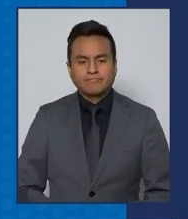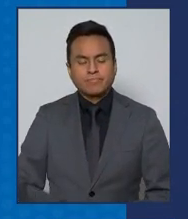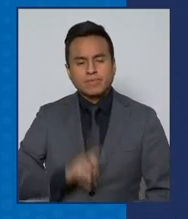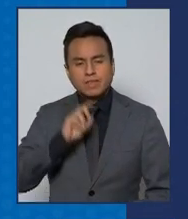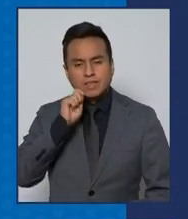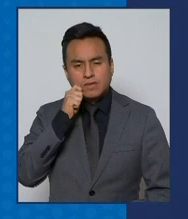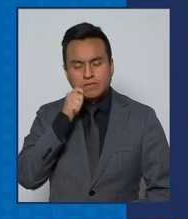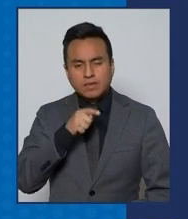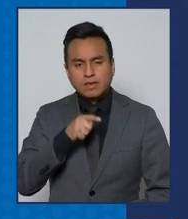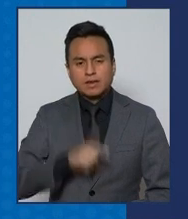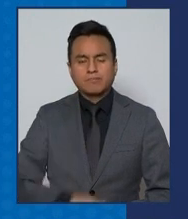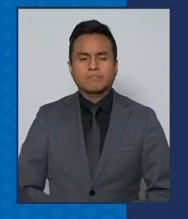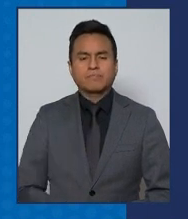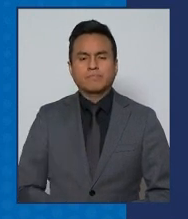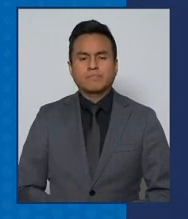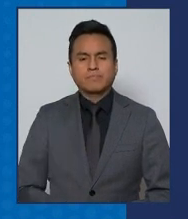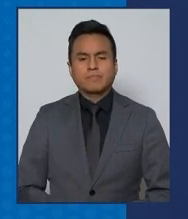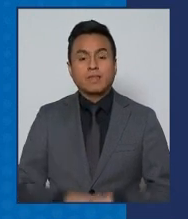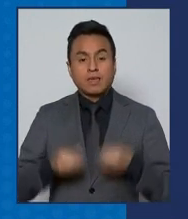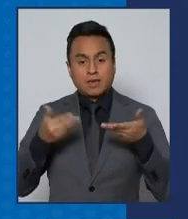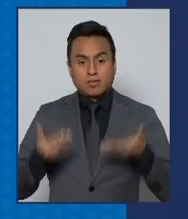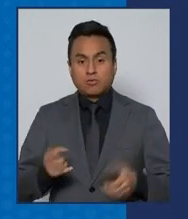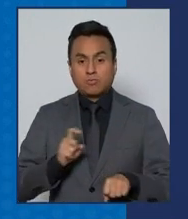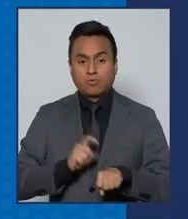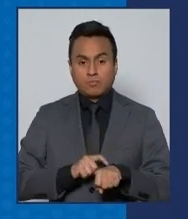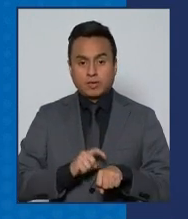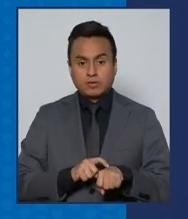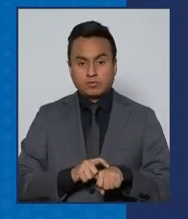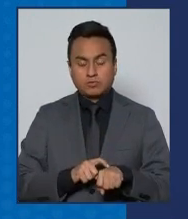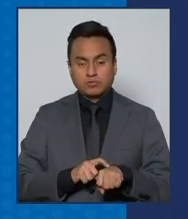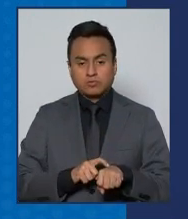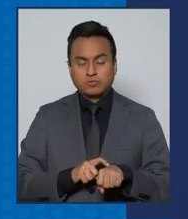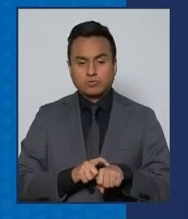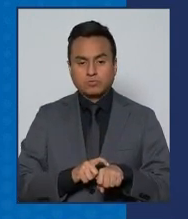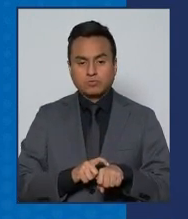implica, ¿no es cierto?, de los que tenemos en este momento,